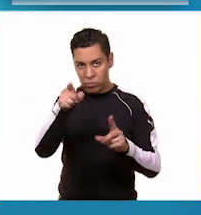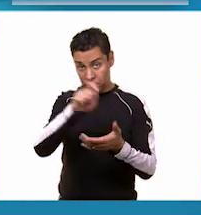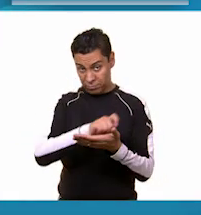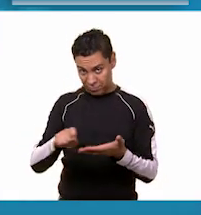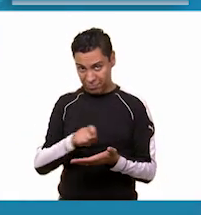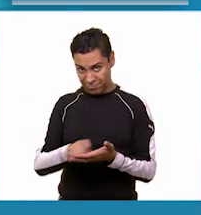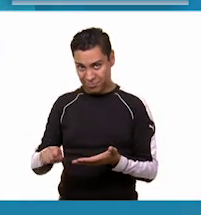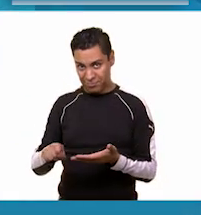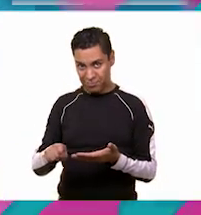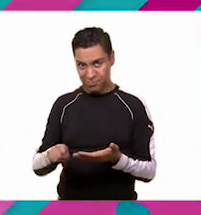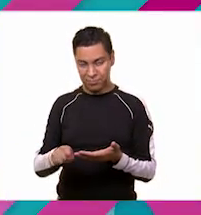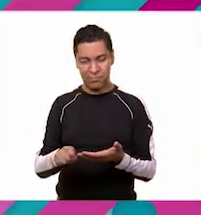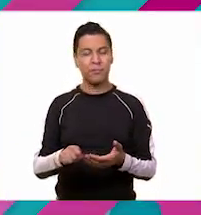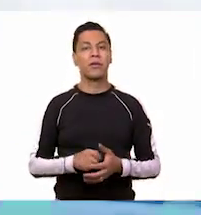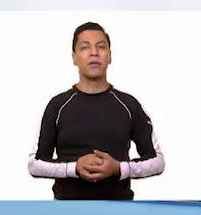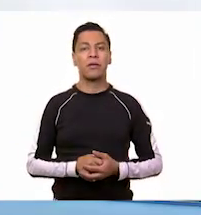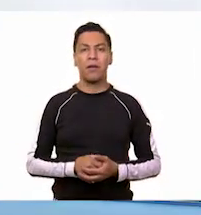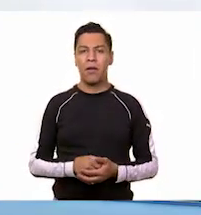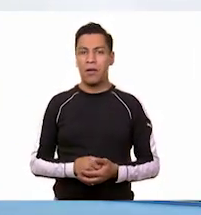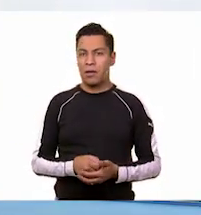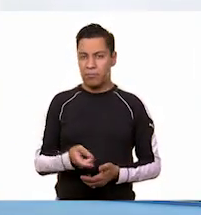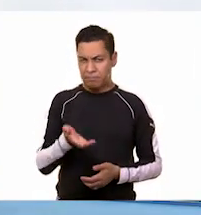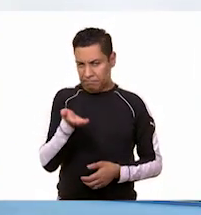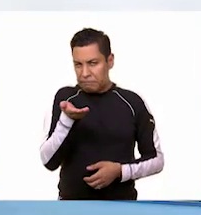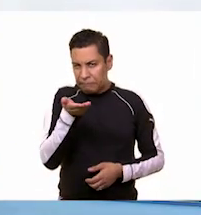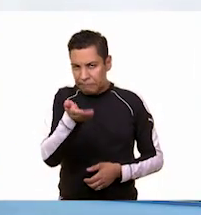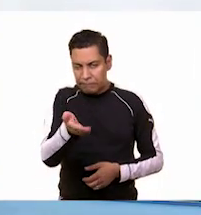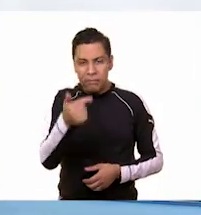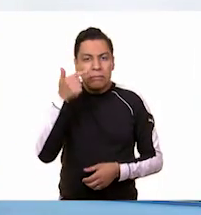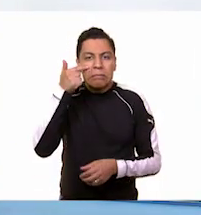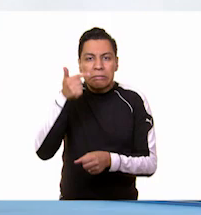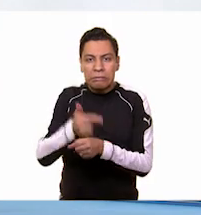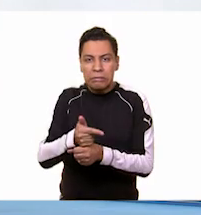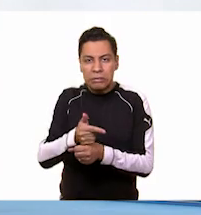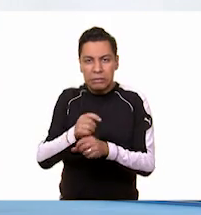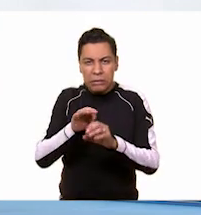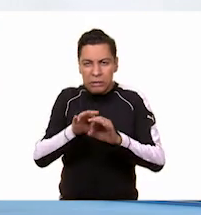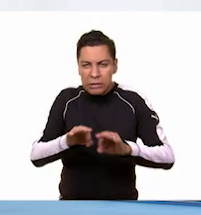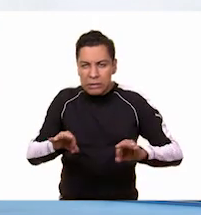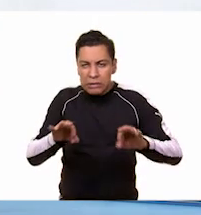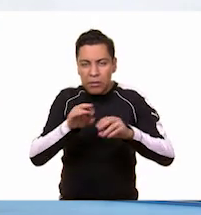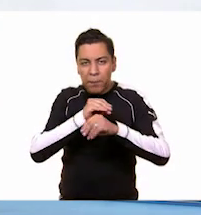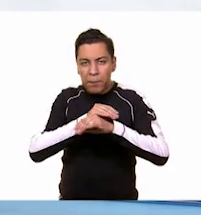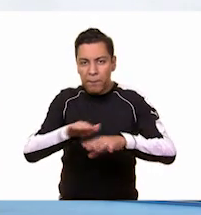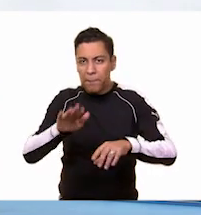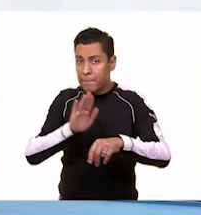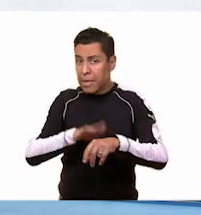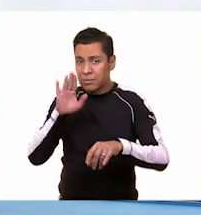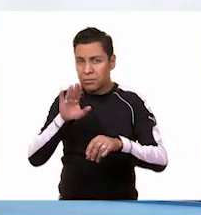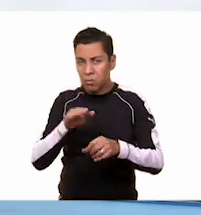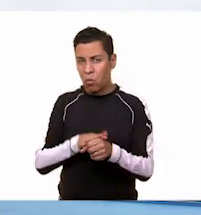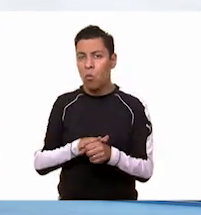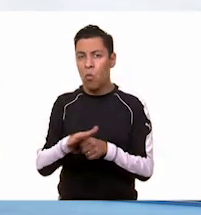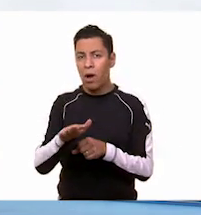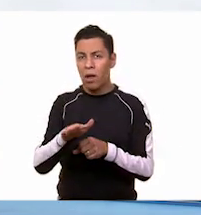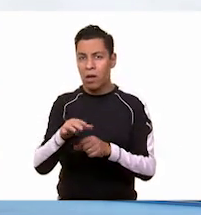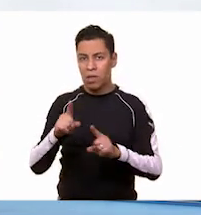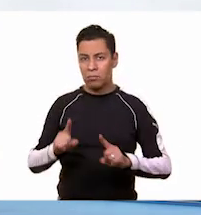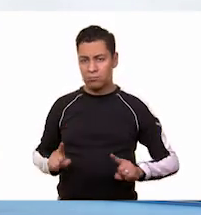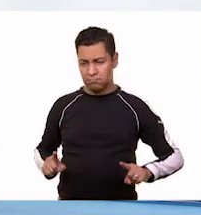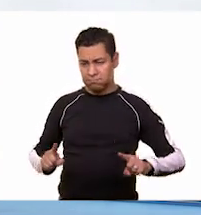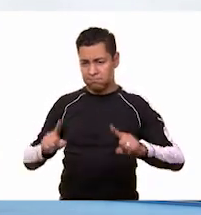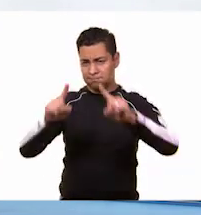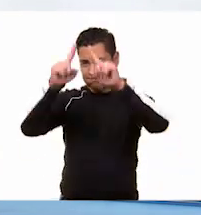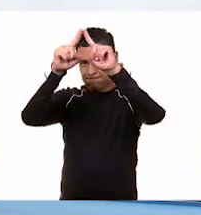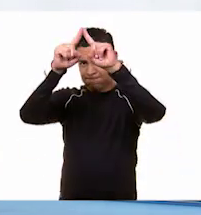Lo primero que se nos pide es que identifiquemos la información principal de la nota. ¿Recuerdan en qué parte de la pirámide invertida